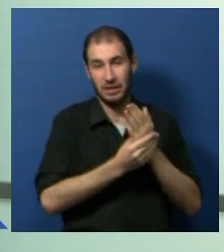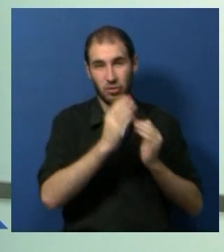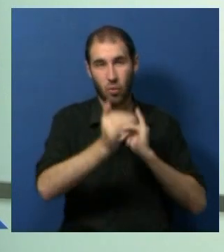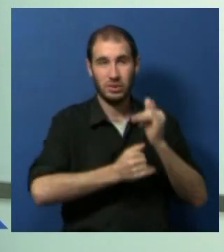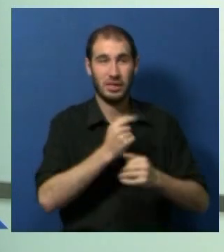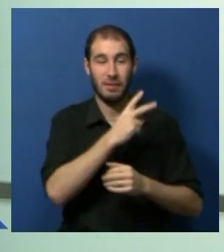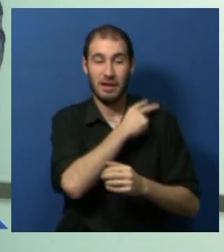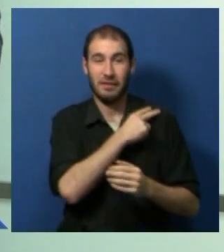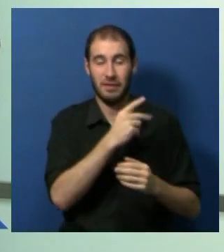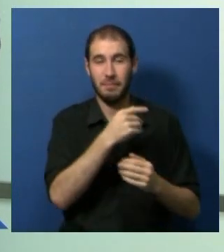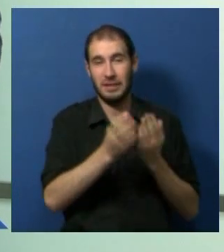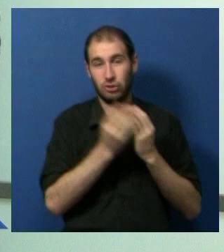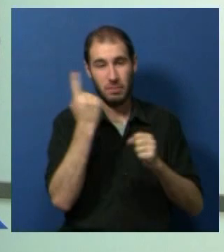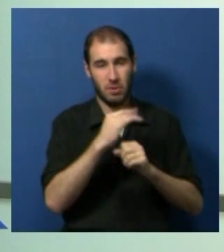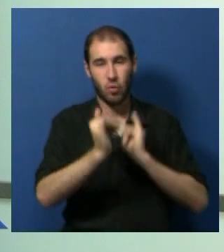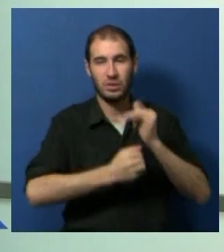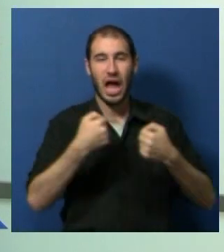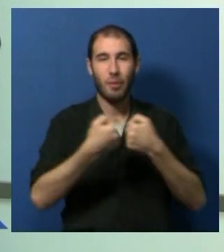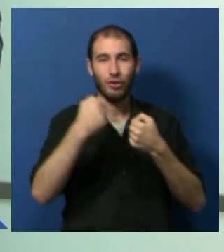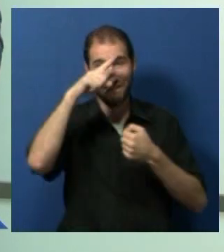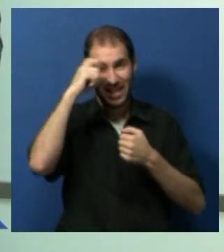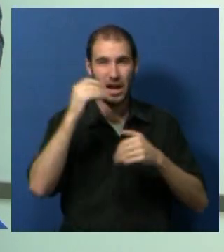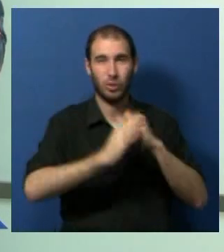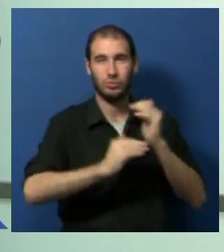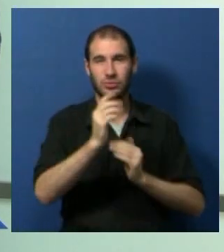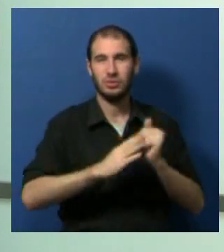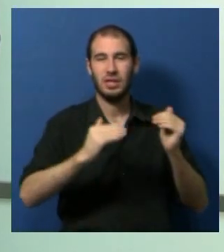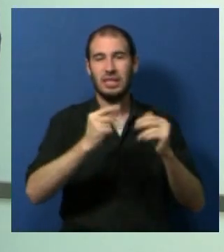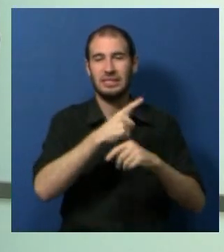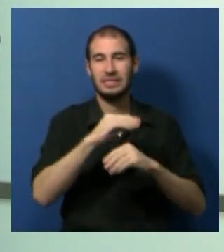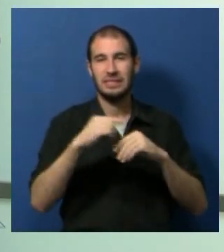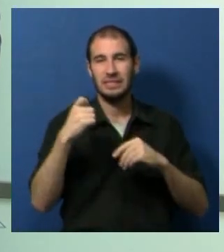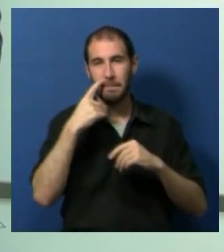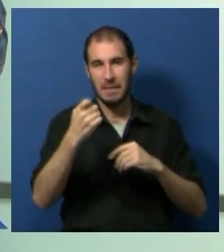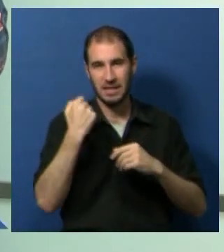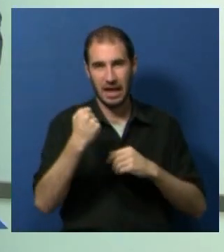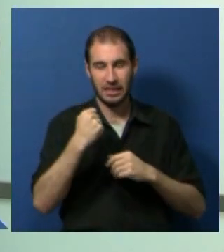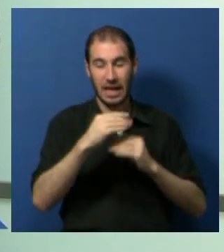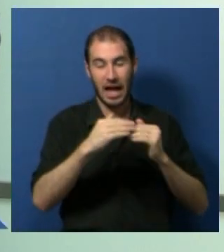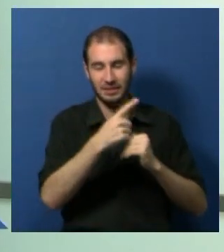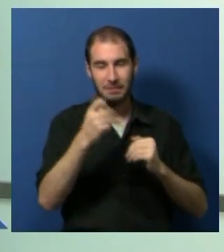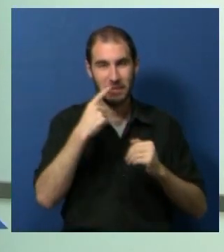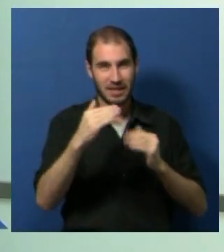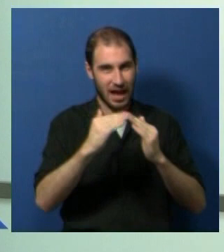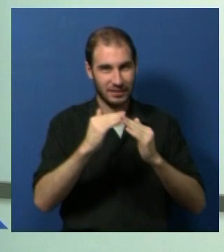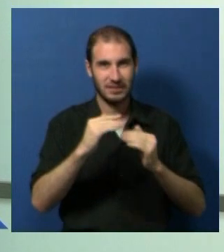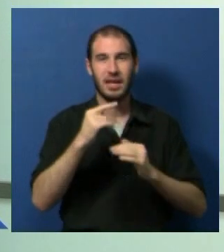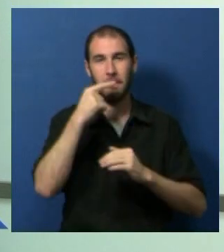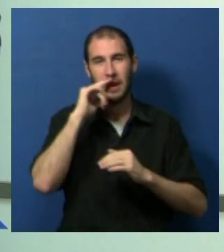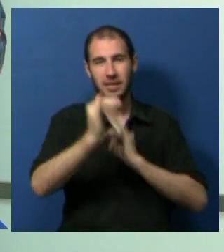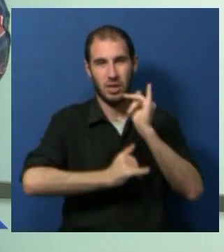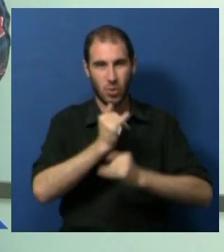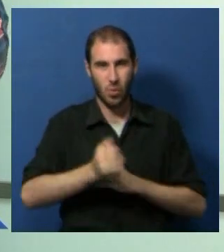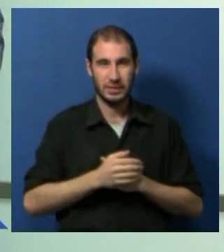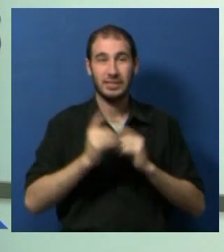encabezados por Marcos Peña, de este acuerdo federal para la construcción de 100.000 viviendas, según lo que dijo Mauricio